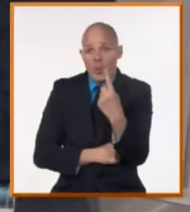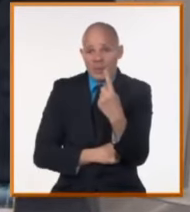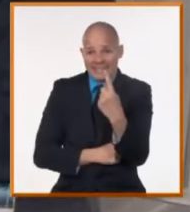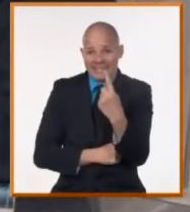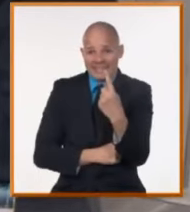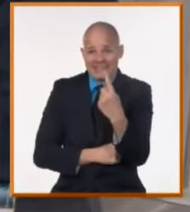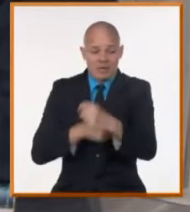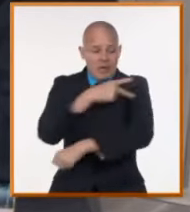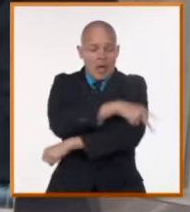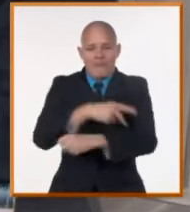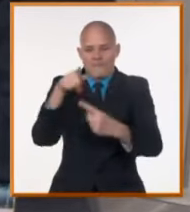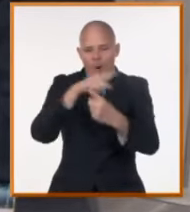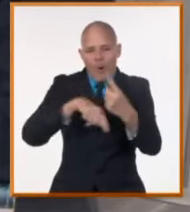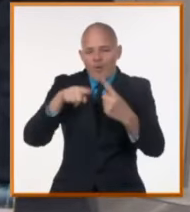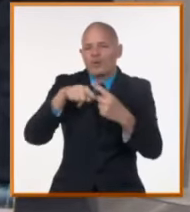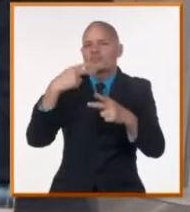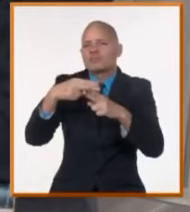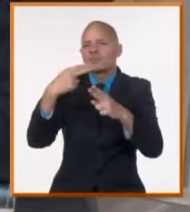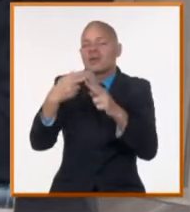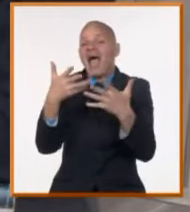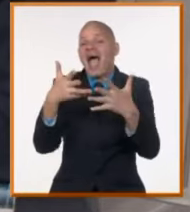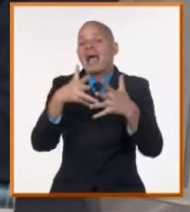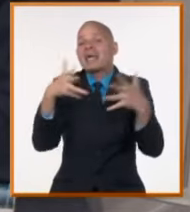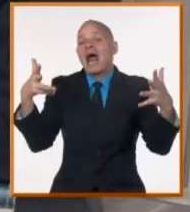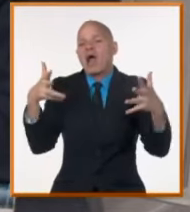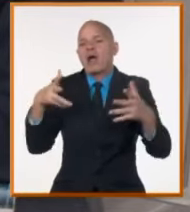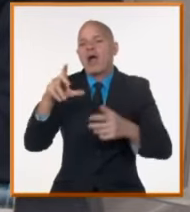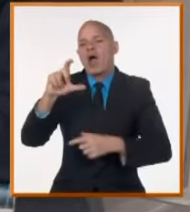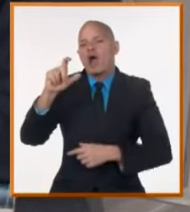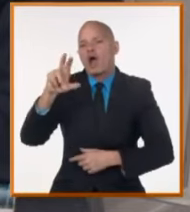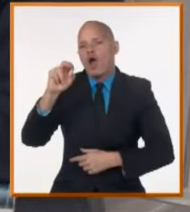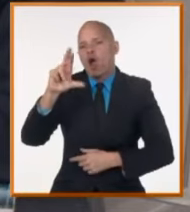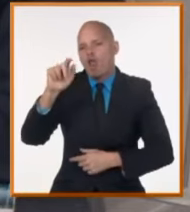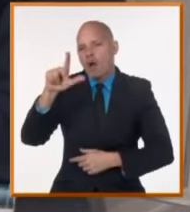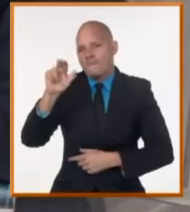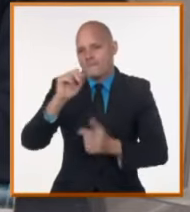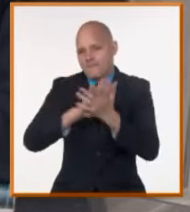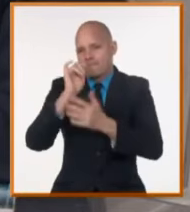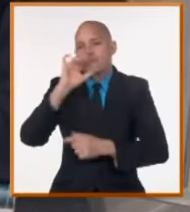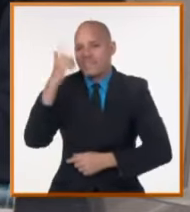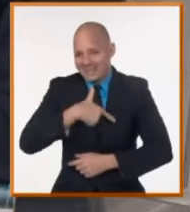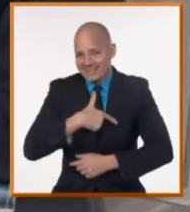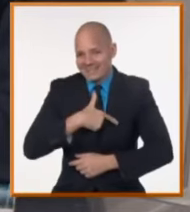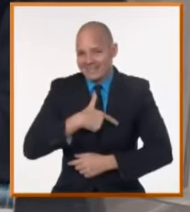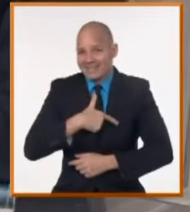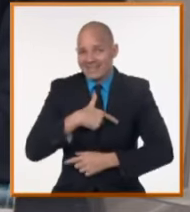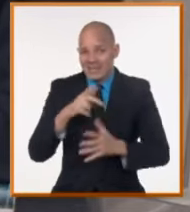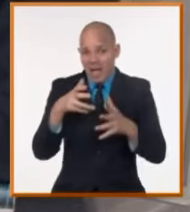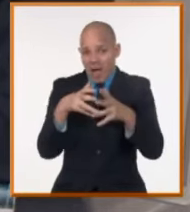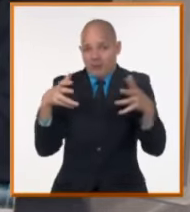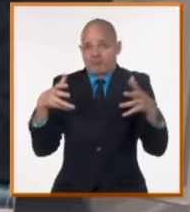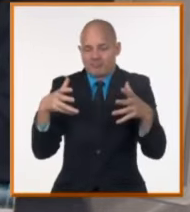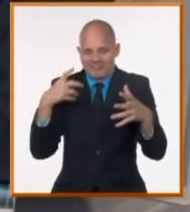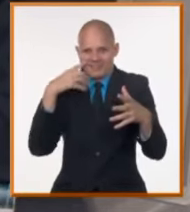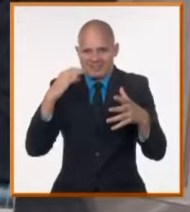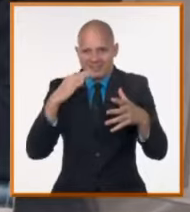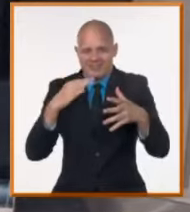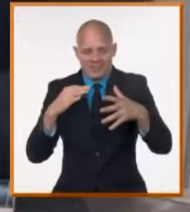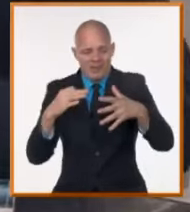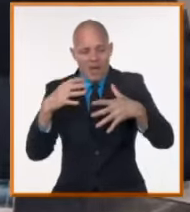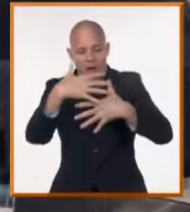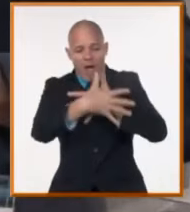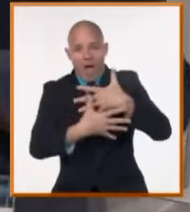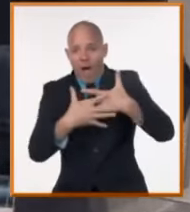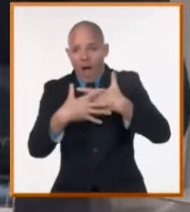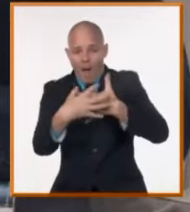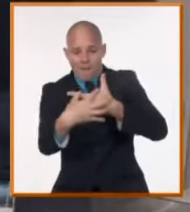práctica más avanzada en materia de unidad e integración que logró Bolívar en esos años, además de la independencia. Y